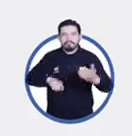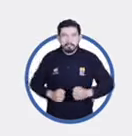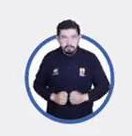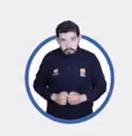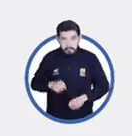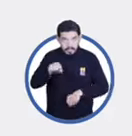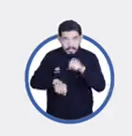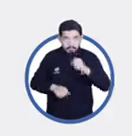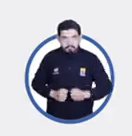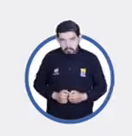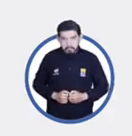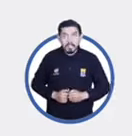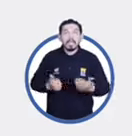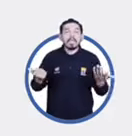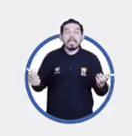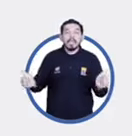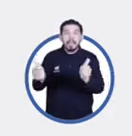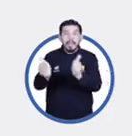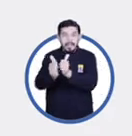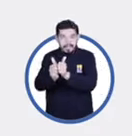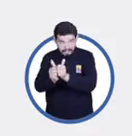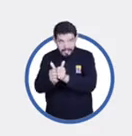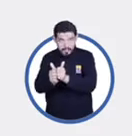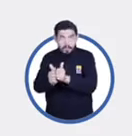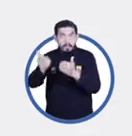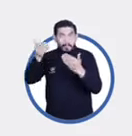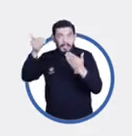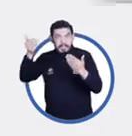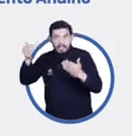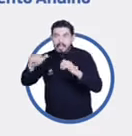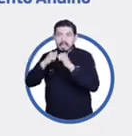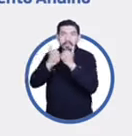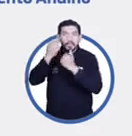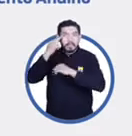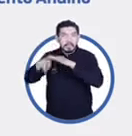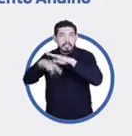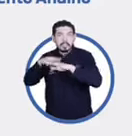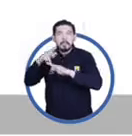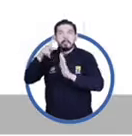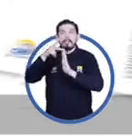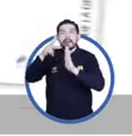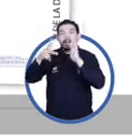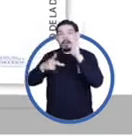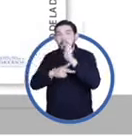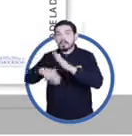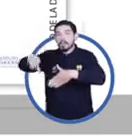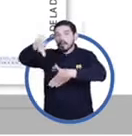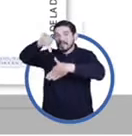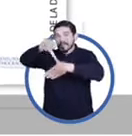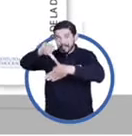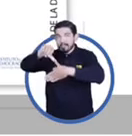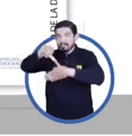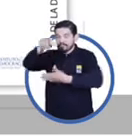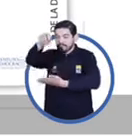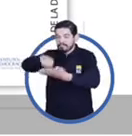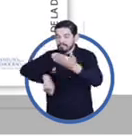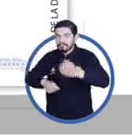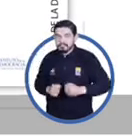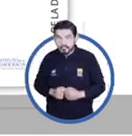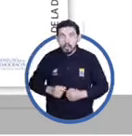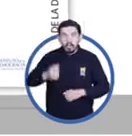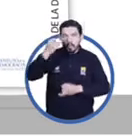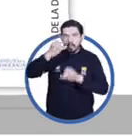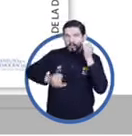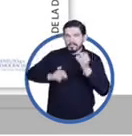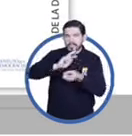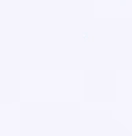elegir candidaturas de binomio presidencial, representantes a la Asamblea Nacional y Parlamento Andino, y fue establecida en las últimas reformas al Código